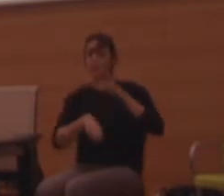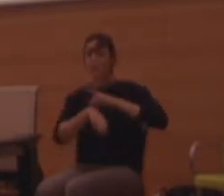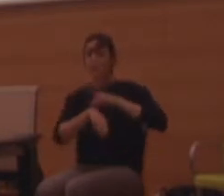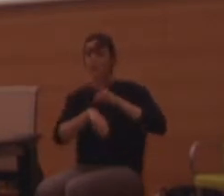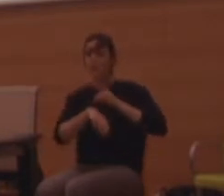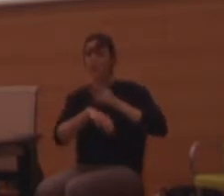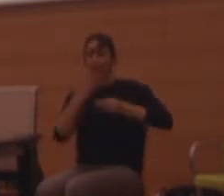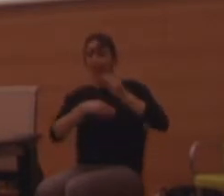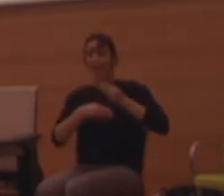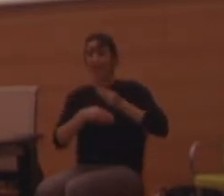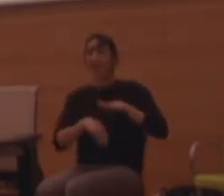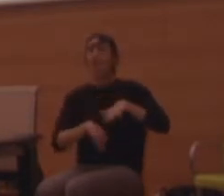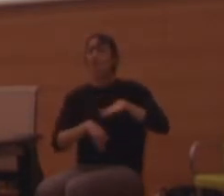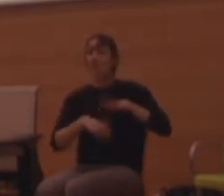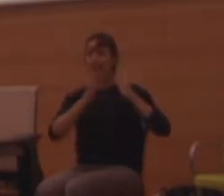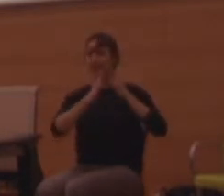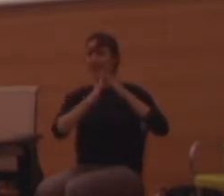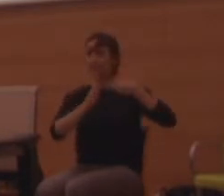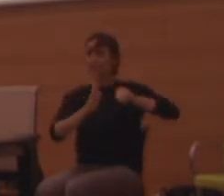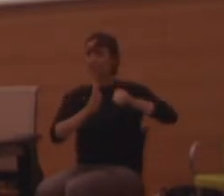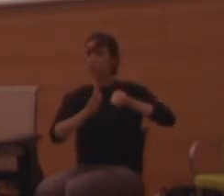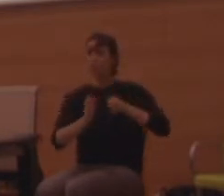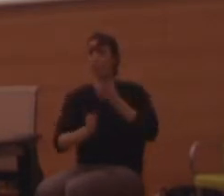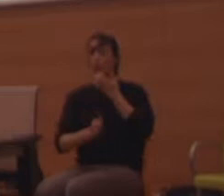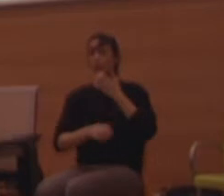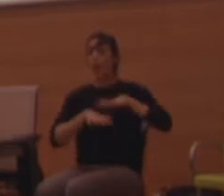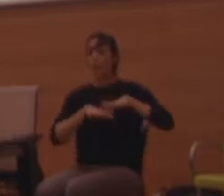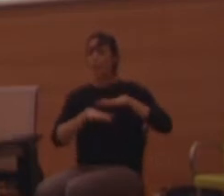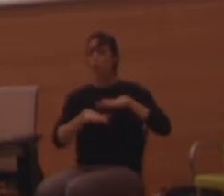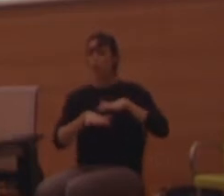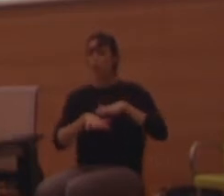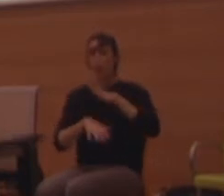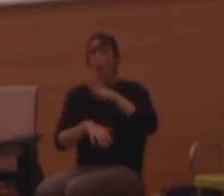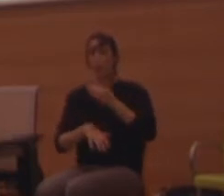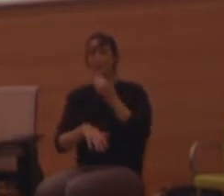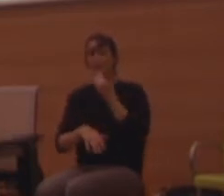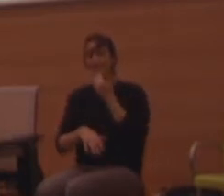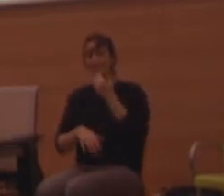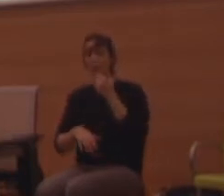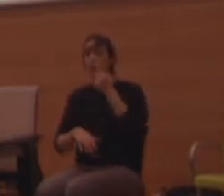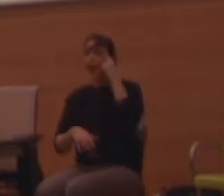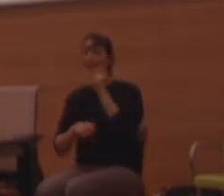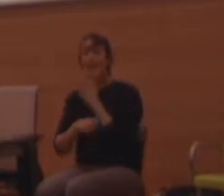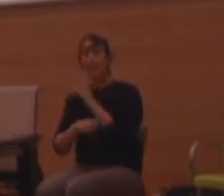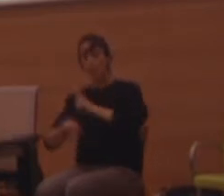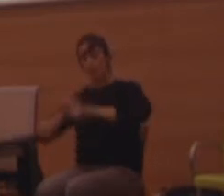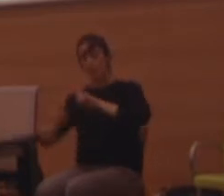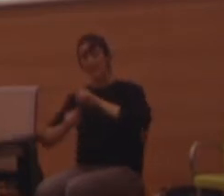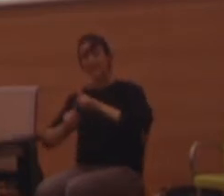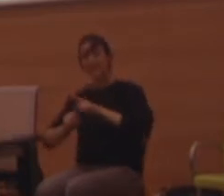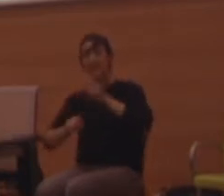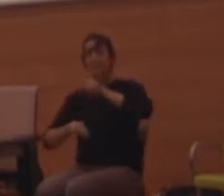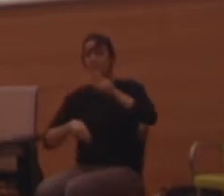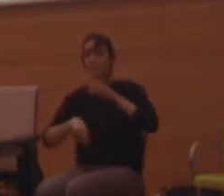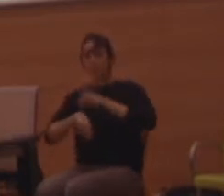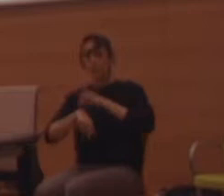casa es la función sudomotora. Como hemos dicho, dentro de la afectación neuropática que van a sufrir nuestros